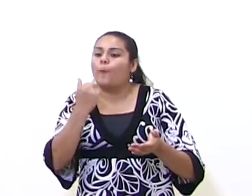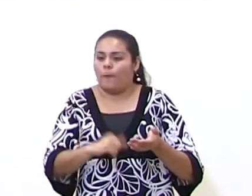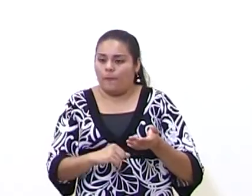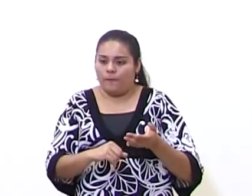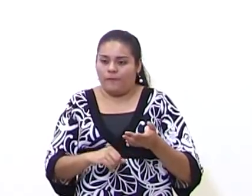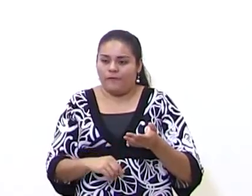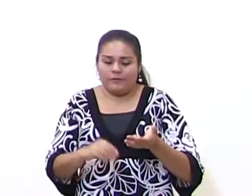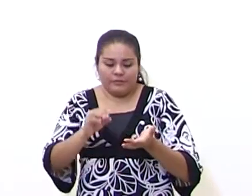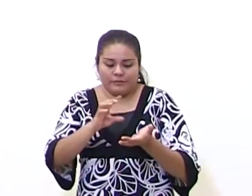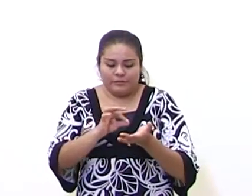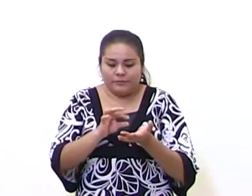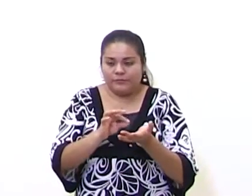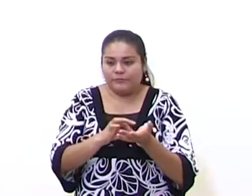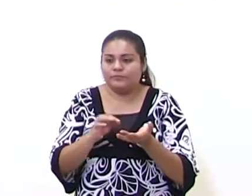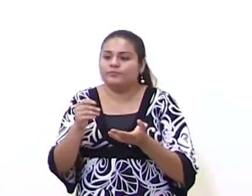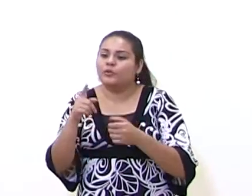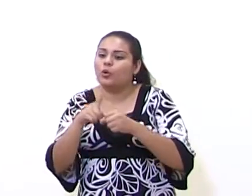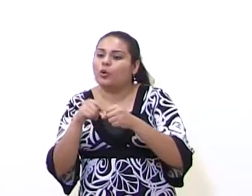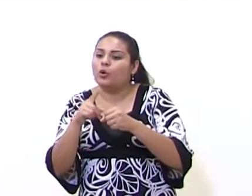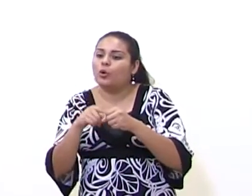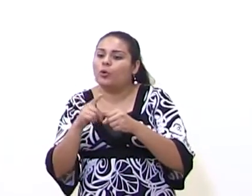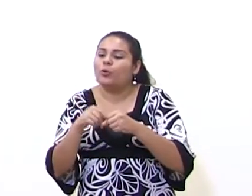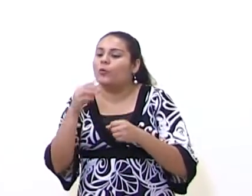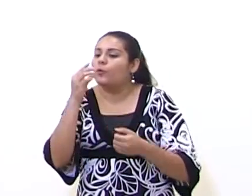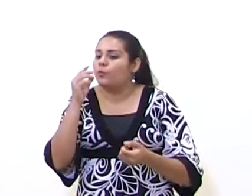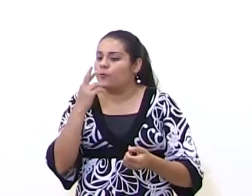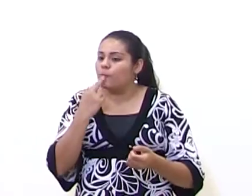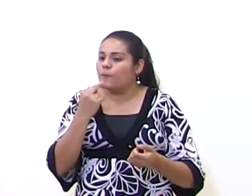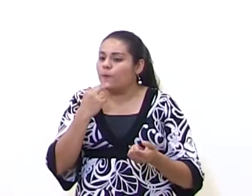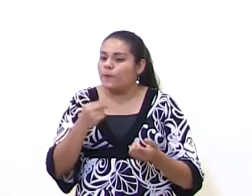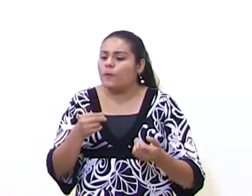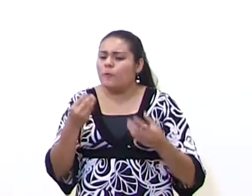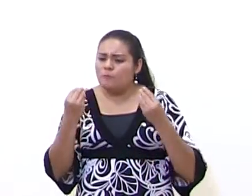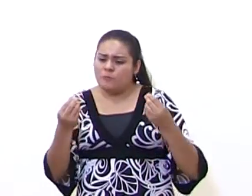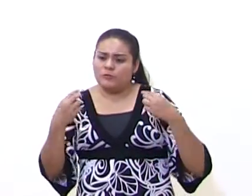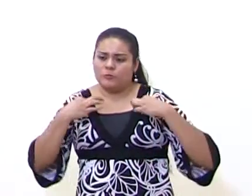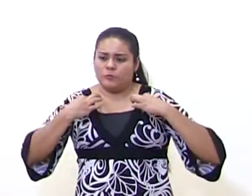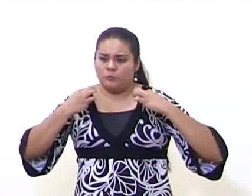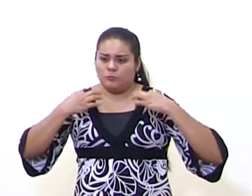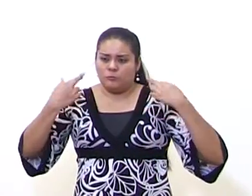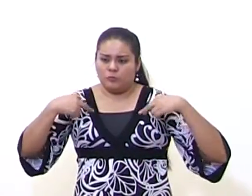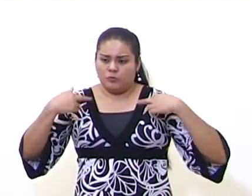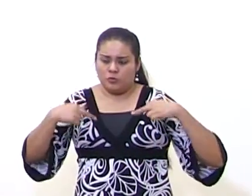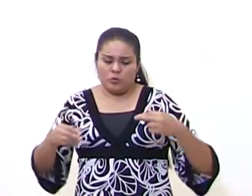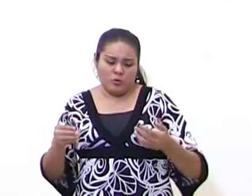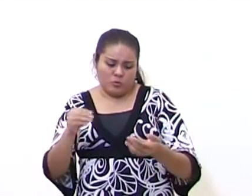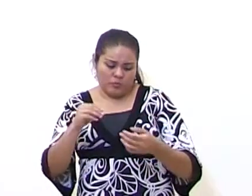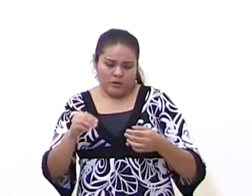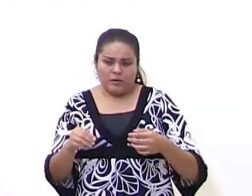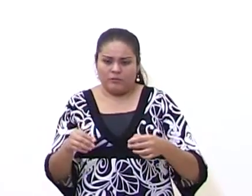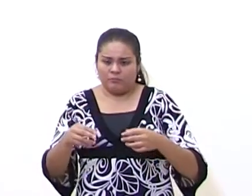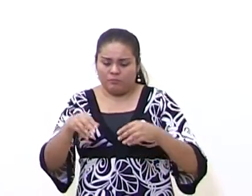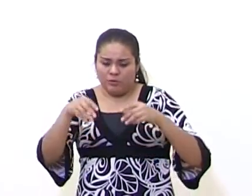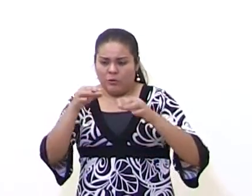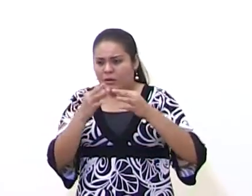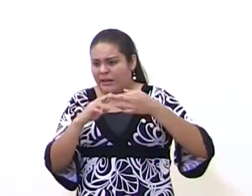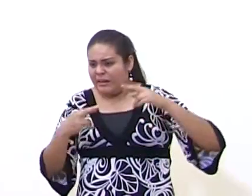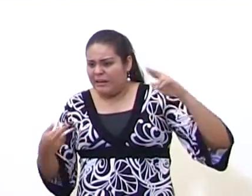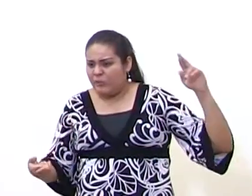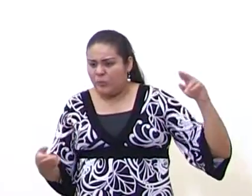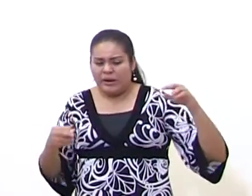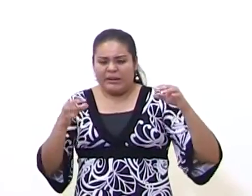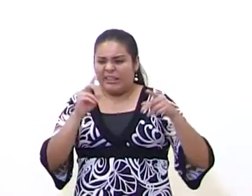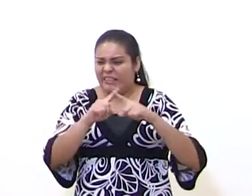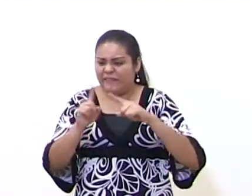producto. Y el tinte le hemos denominado graco, de grana cochinilla, y que tiene